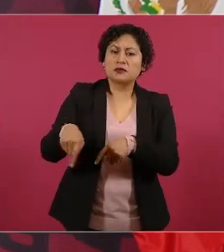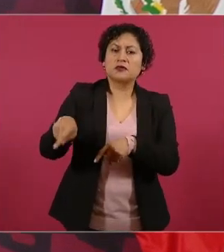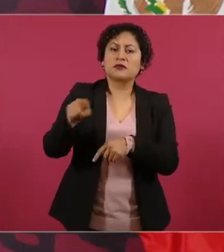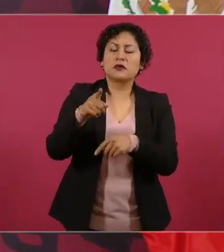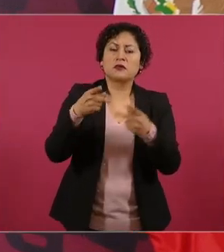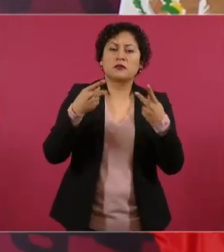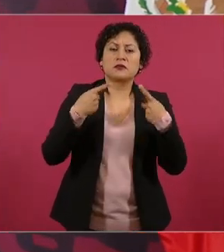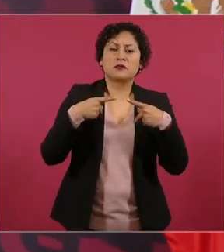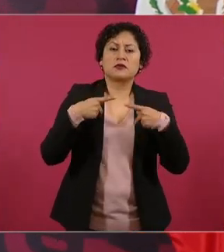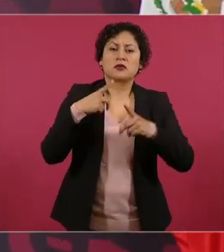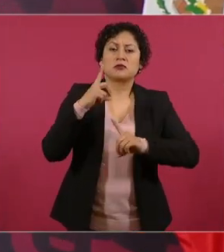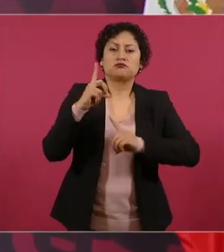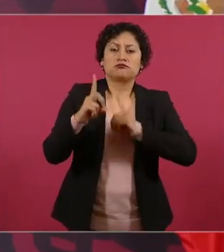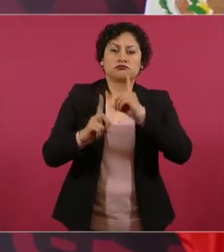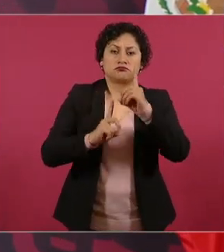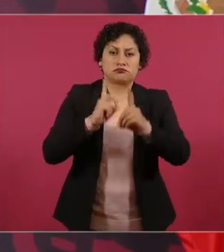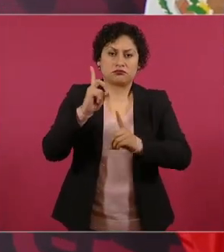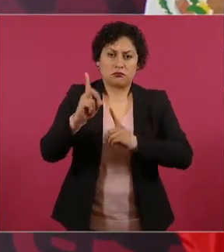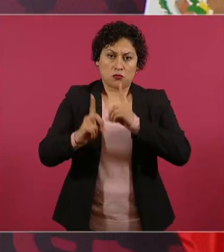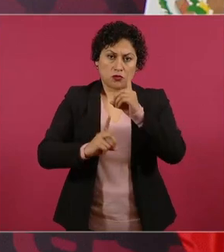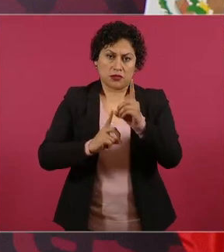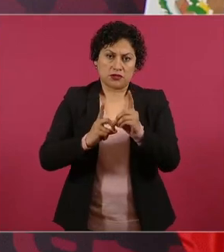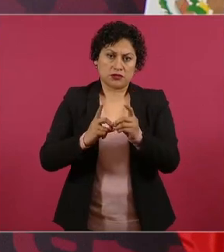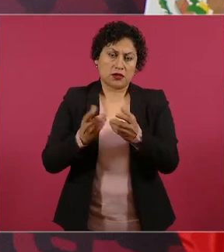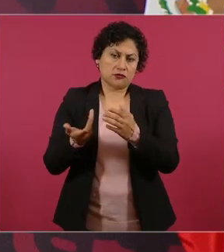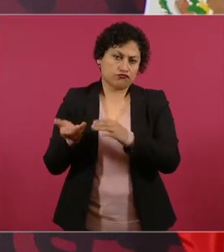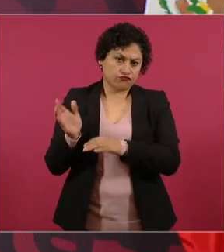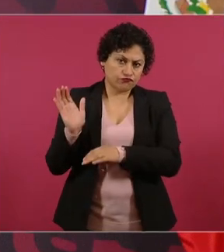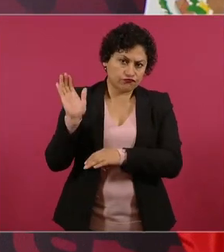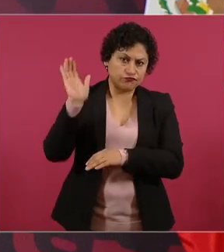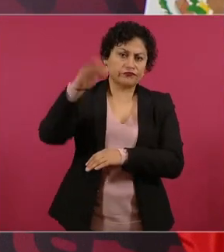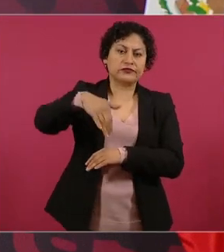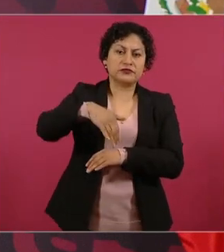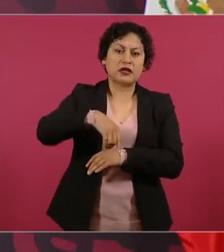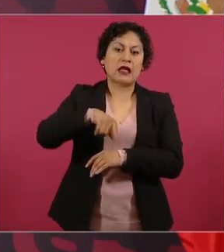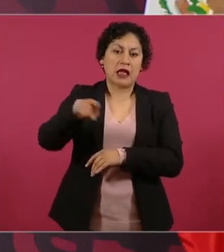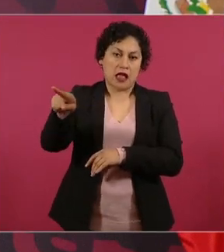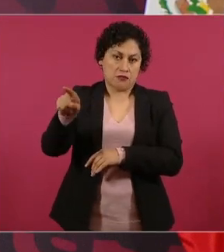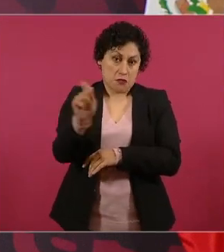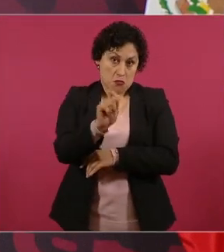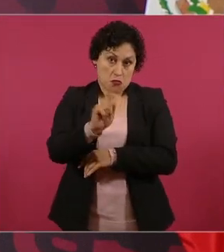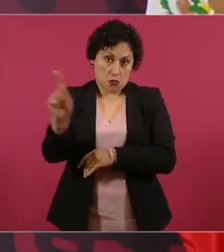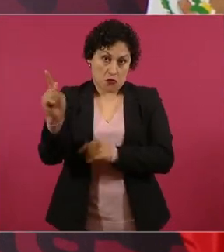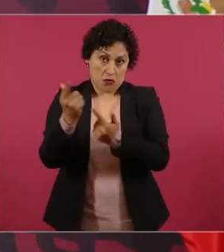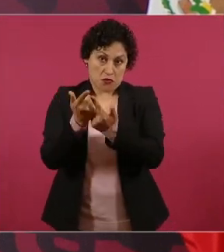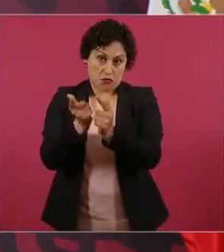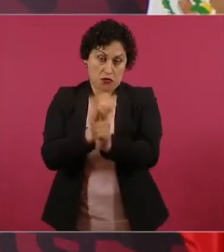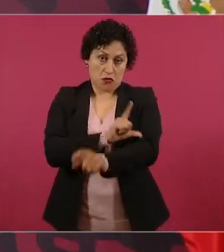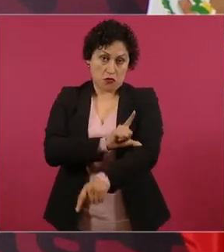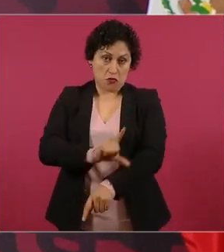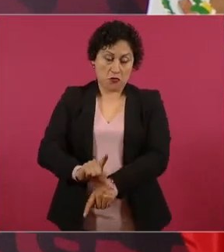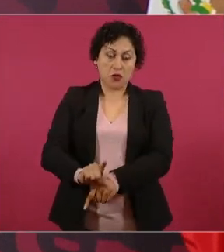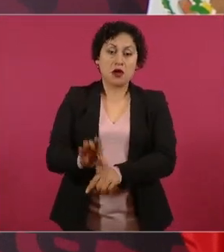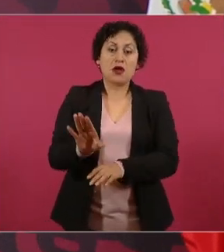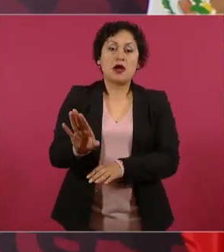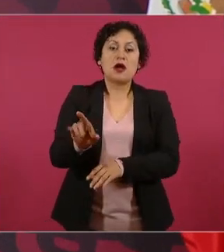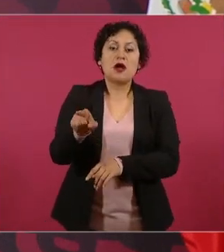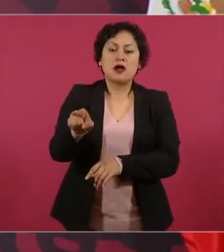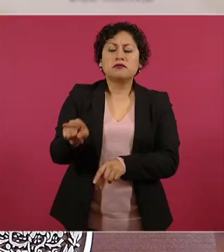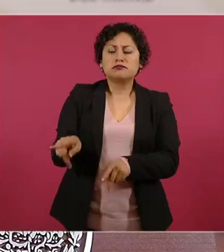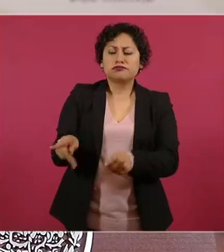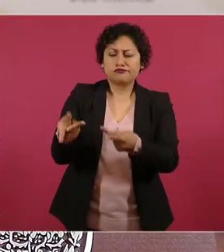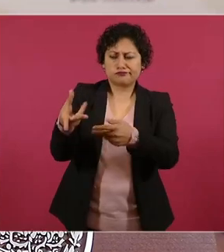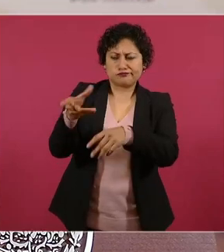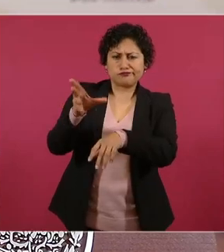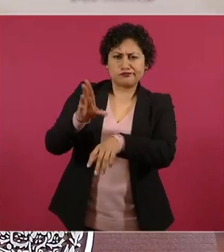deportistas, a los que juegan básquetbol en la liga profesional, fumar marihuana.